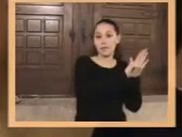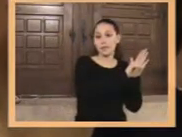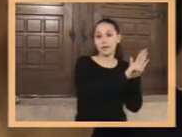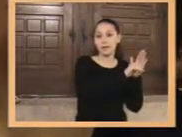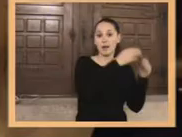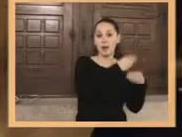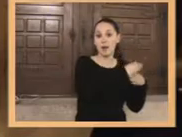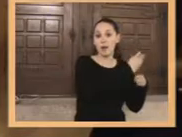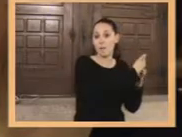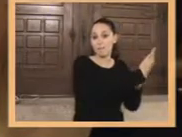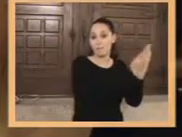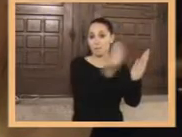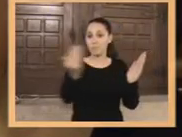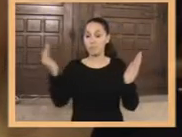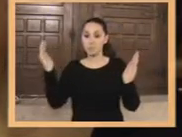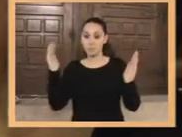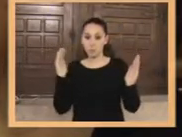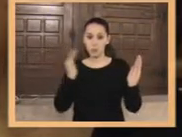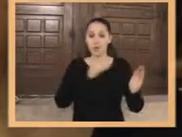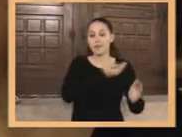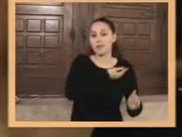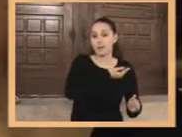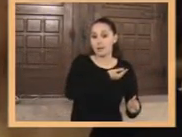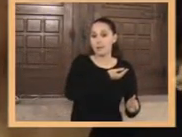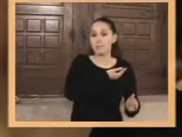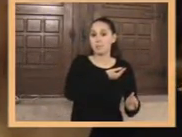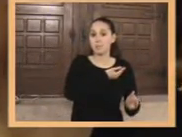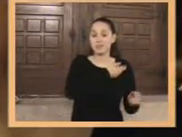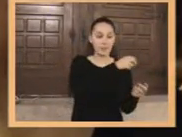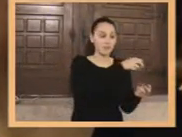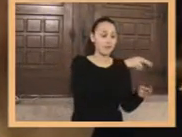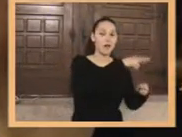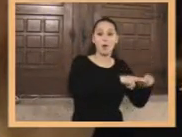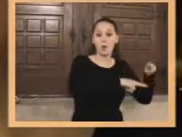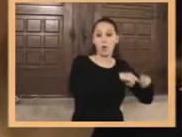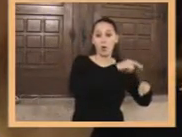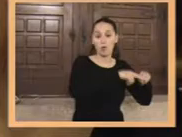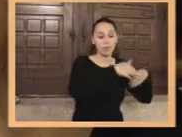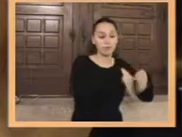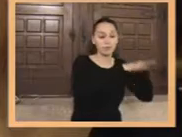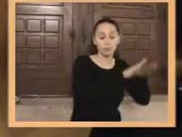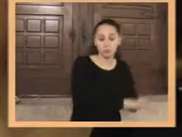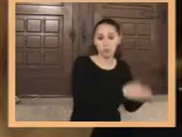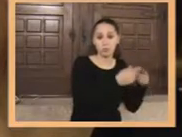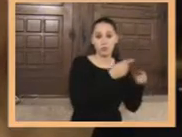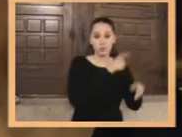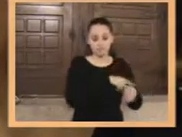Lleva parada bastante tiempo esa obra, con lo cual lo que le ruego, señor alcalde, es que